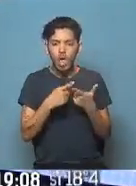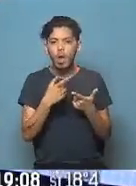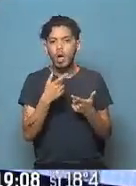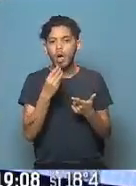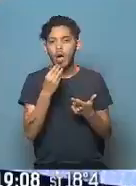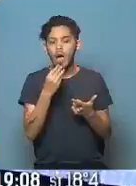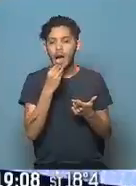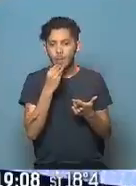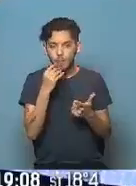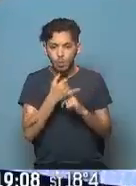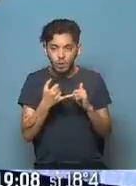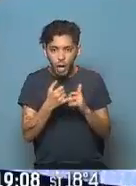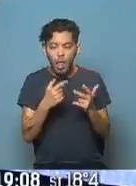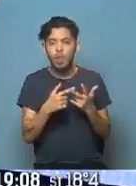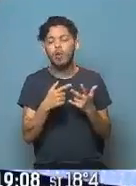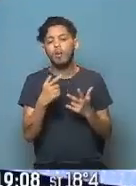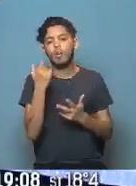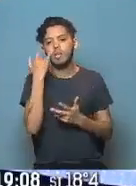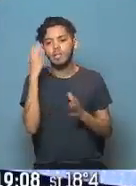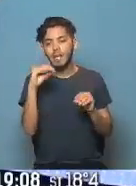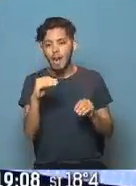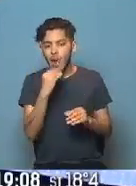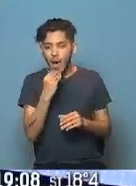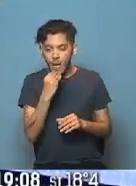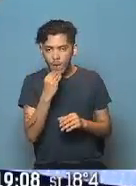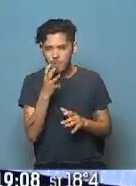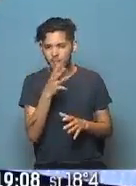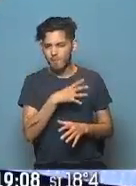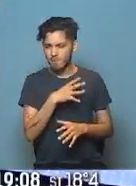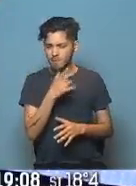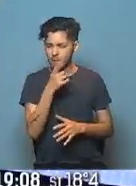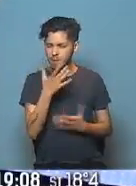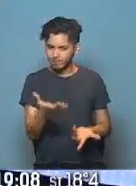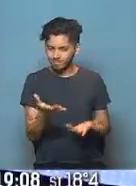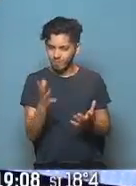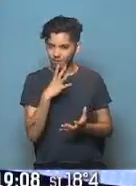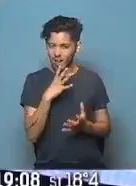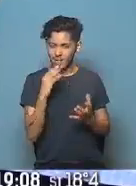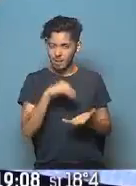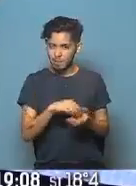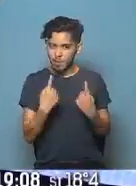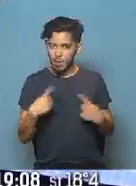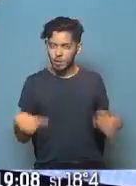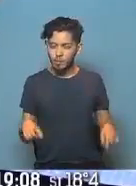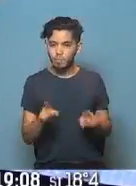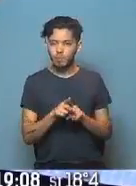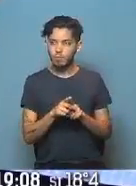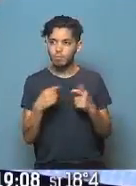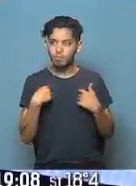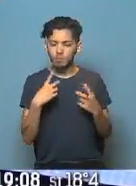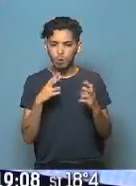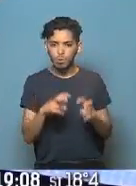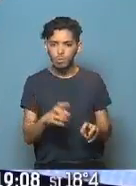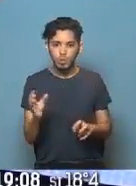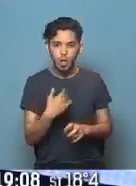¿no? Entonces me parece bastante irregular absolutamente todo. Yo le digo claramente, yo destaco